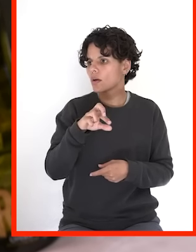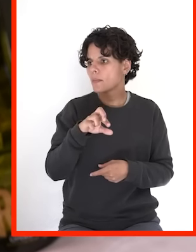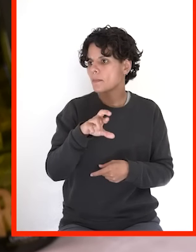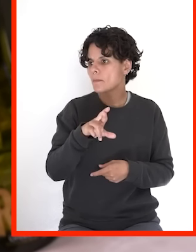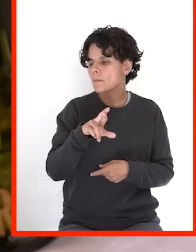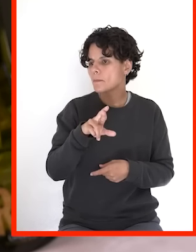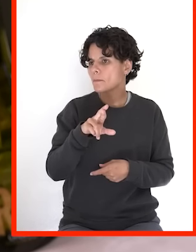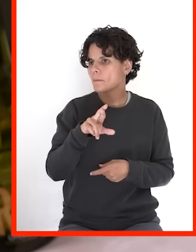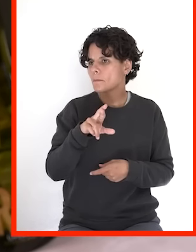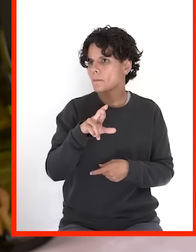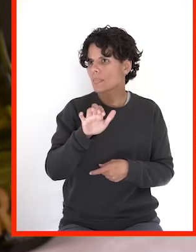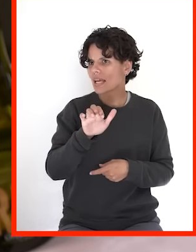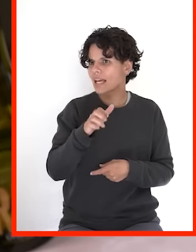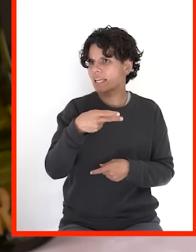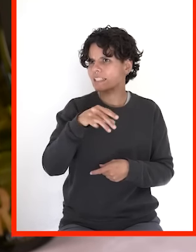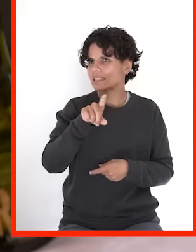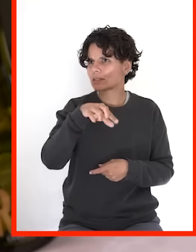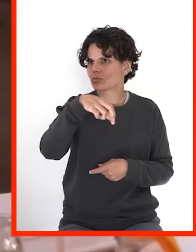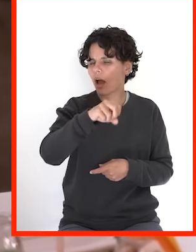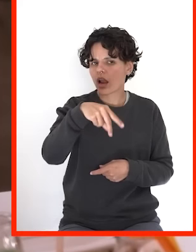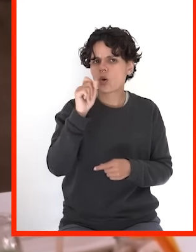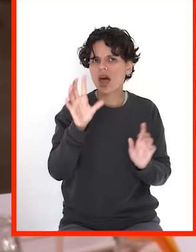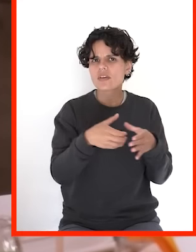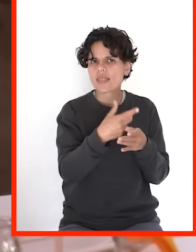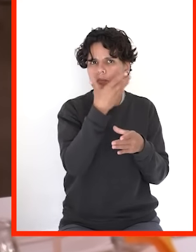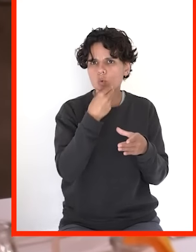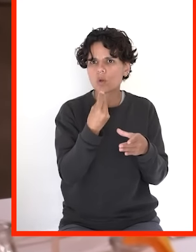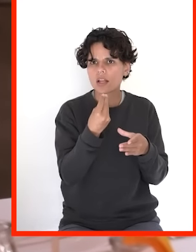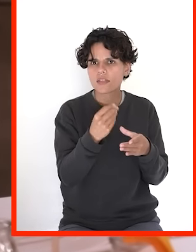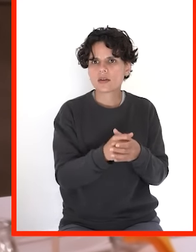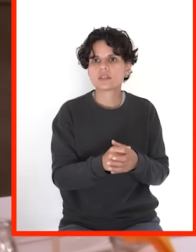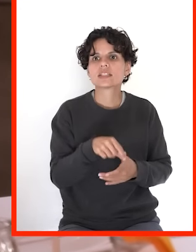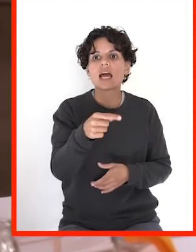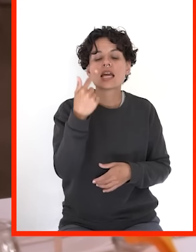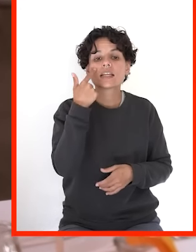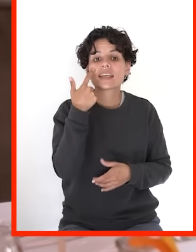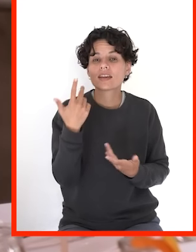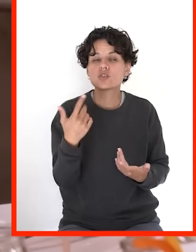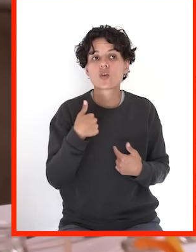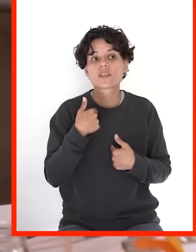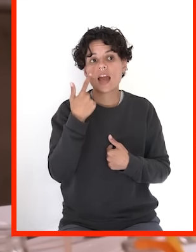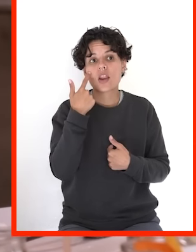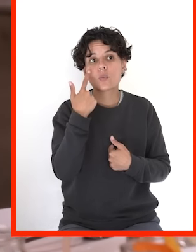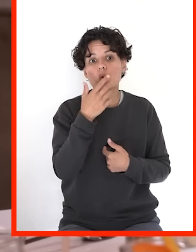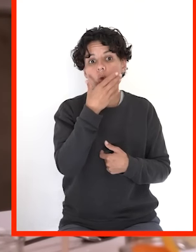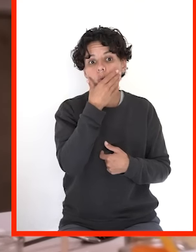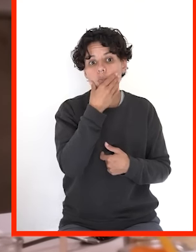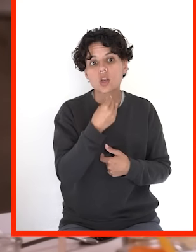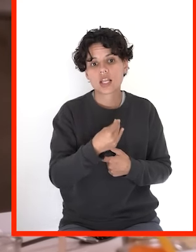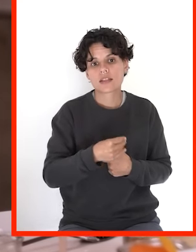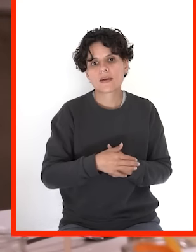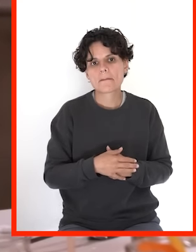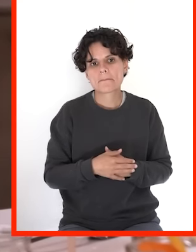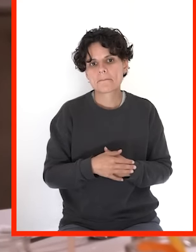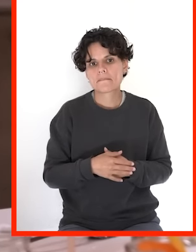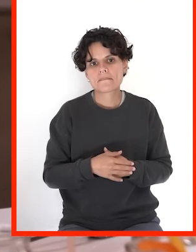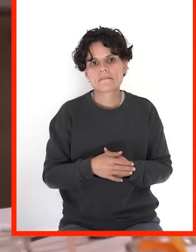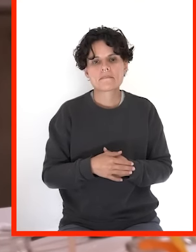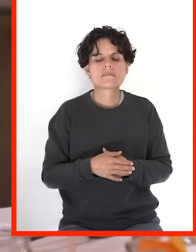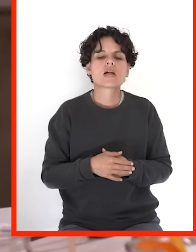Sí. Muy linda banda. Y sabéis que ahí vi algo muy lindo. Como ellos fueron los. No eran el show